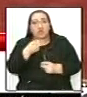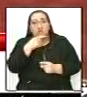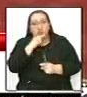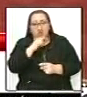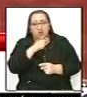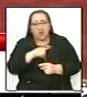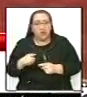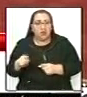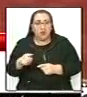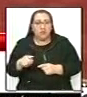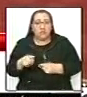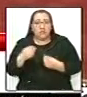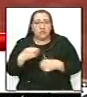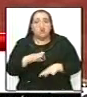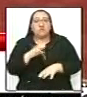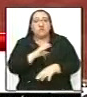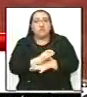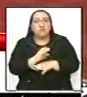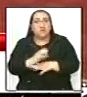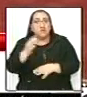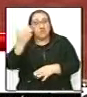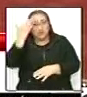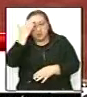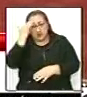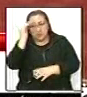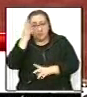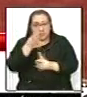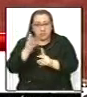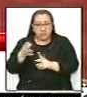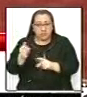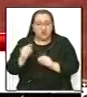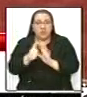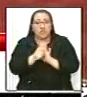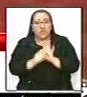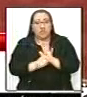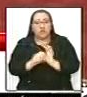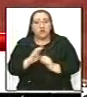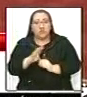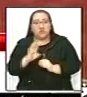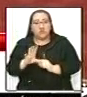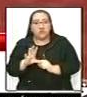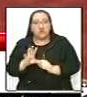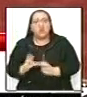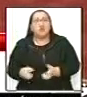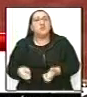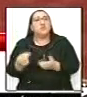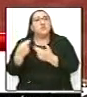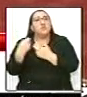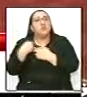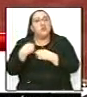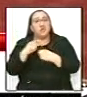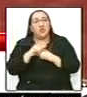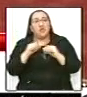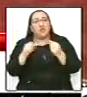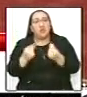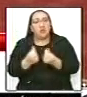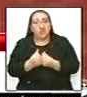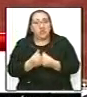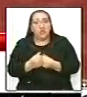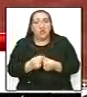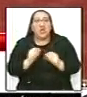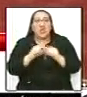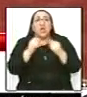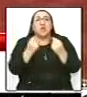dicho personal debidamente capacitado. Debe decir artículo 45, responsabilidades sectoriales. Los